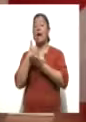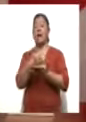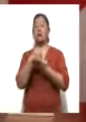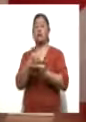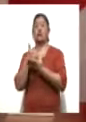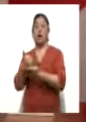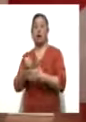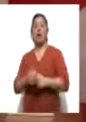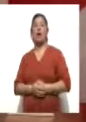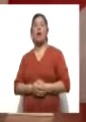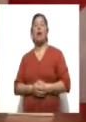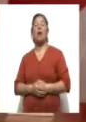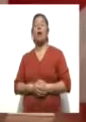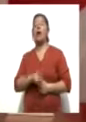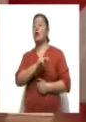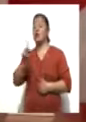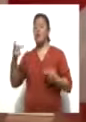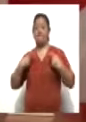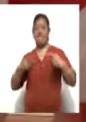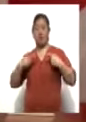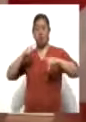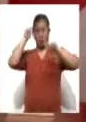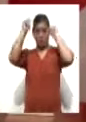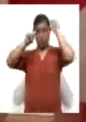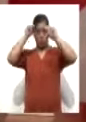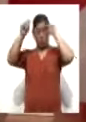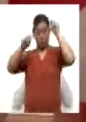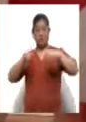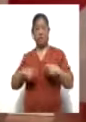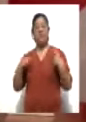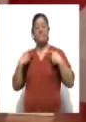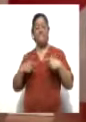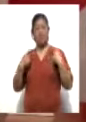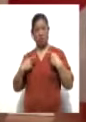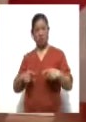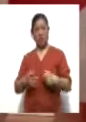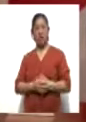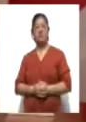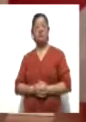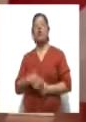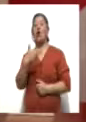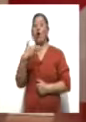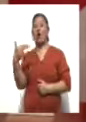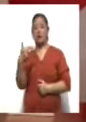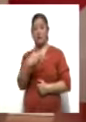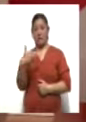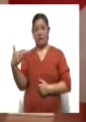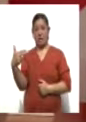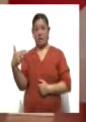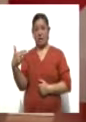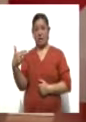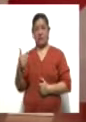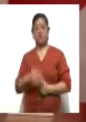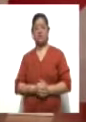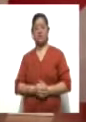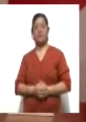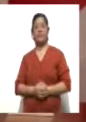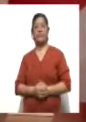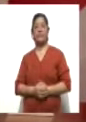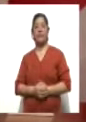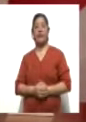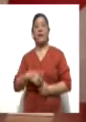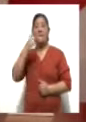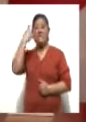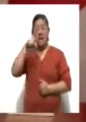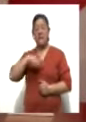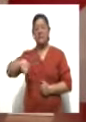nuestras guías, a nuestros guías de turistas y también al personal de hoteles, para que no sea tan